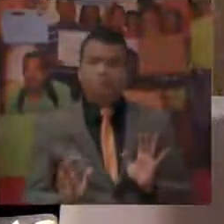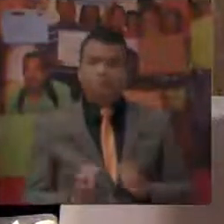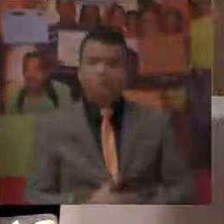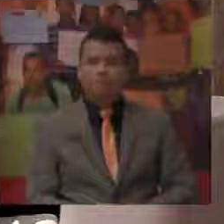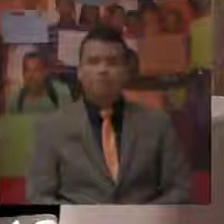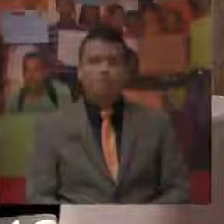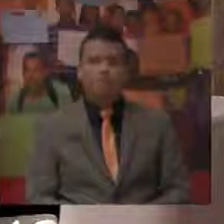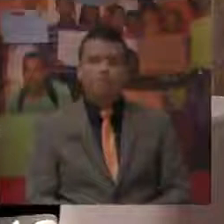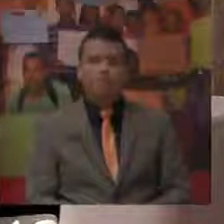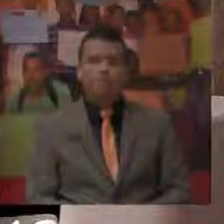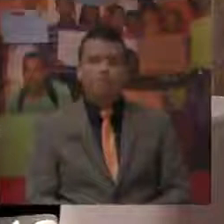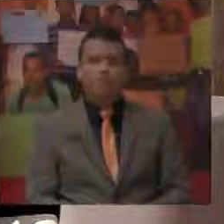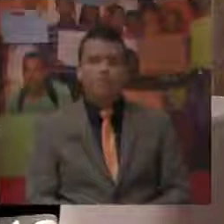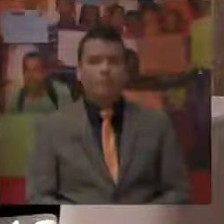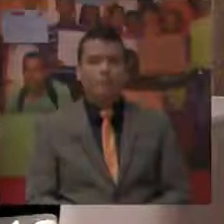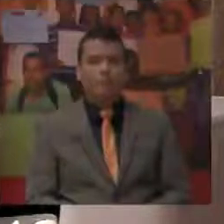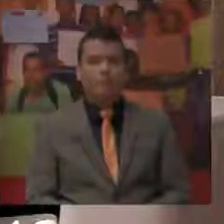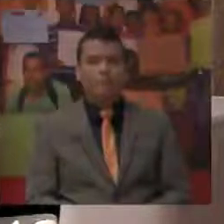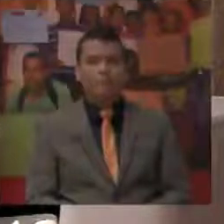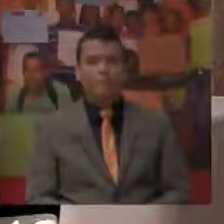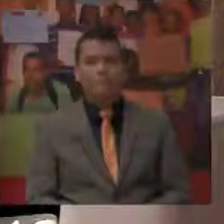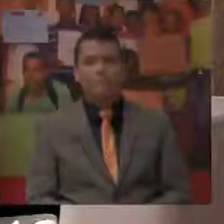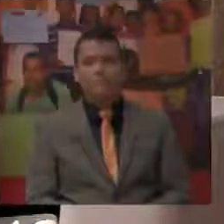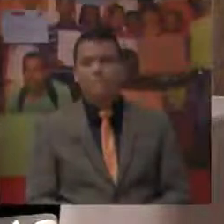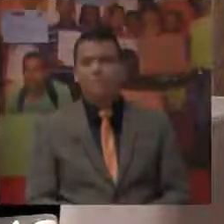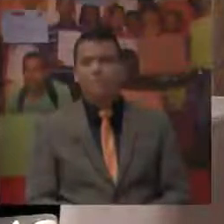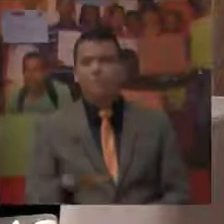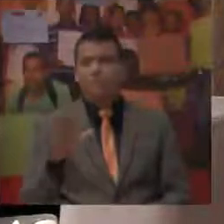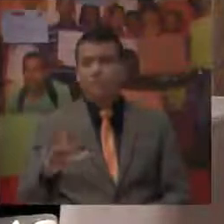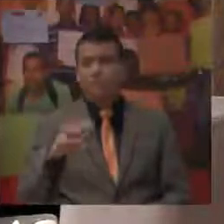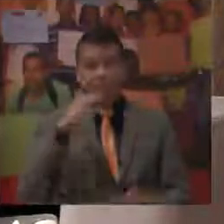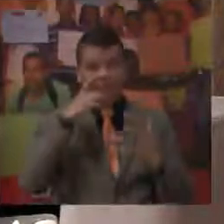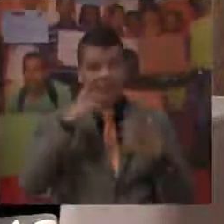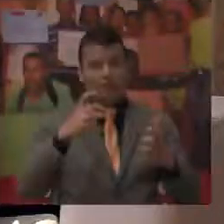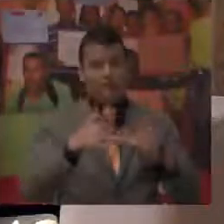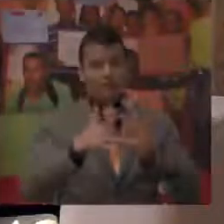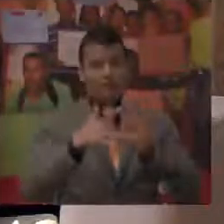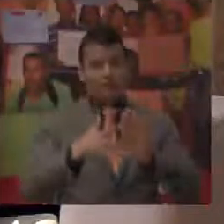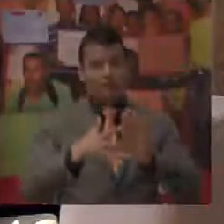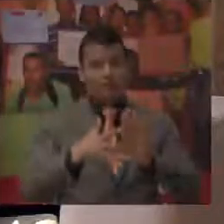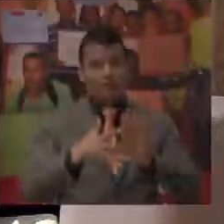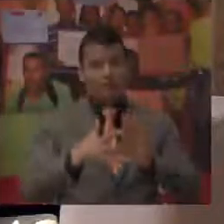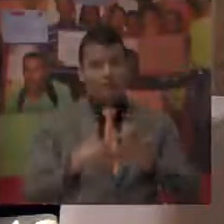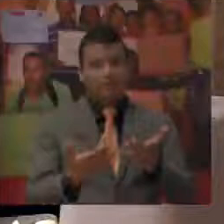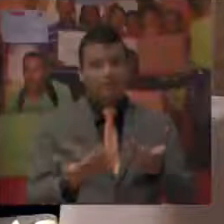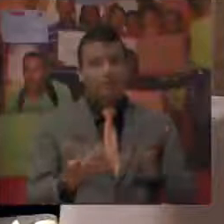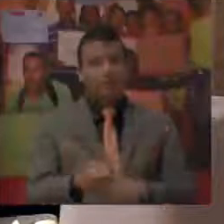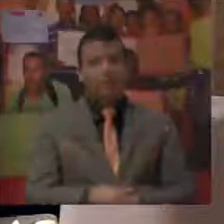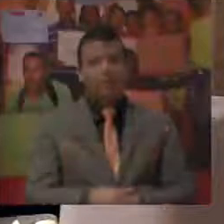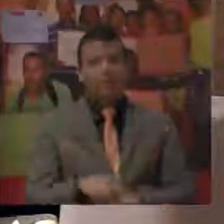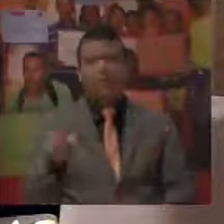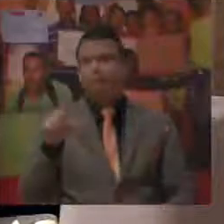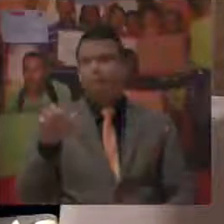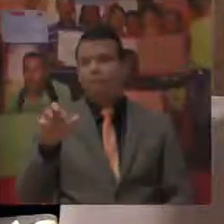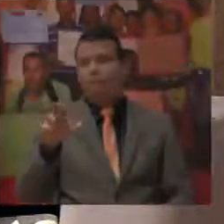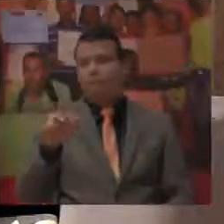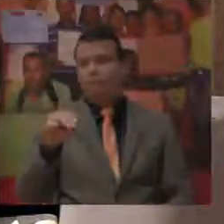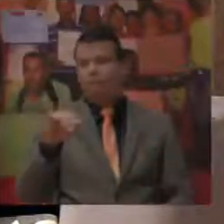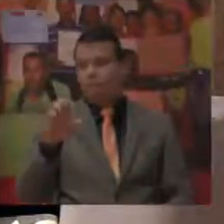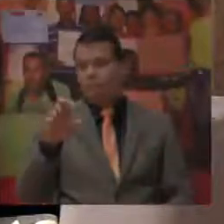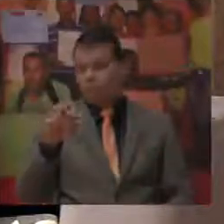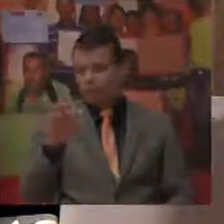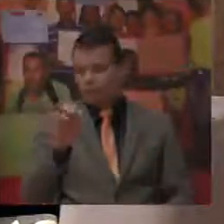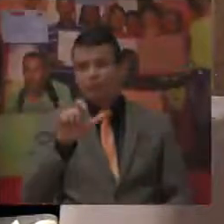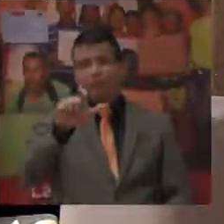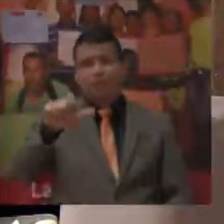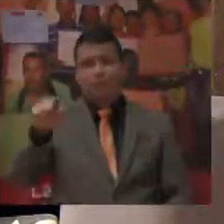de verdad no pensamos que íbamos a tener una manigua de semejante magnitud. Doctor Sarmiento, doctor Stapper, nos